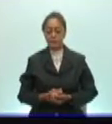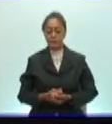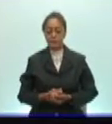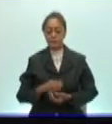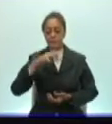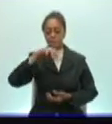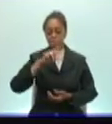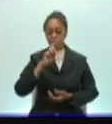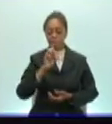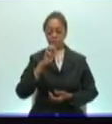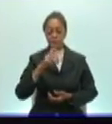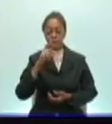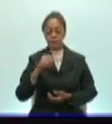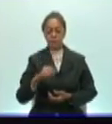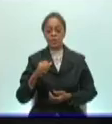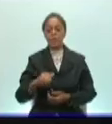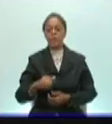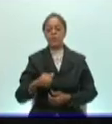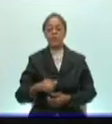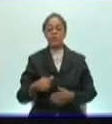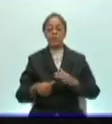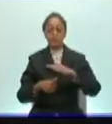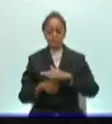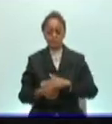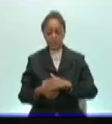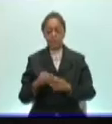Manuel Urrutia es su presidente inicial.